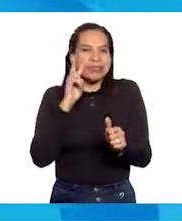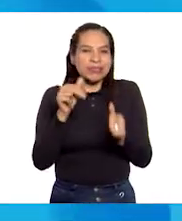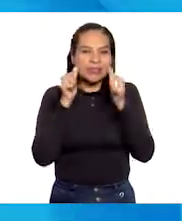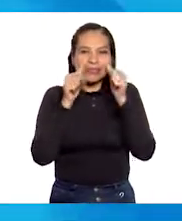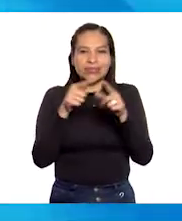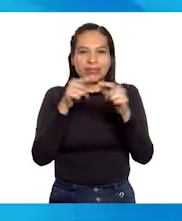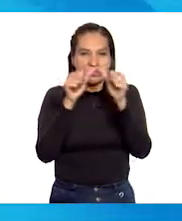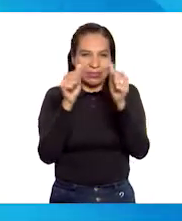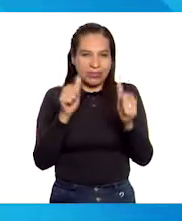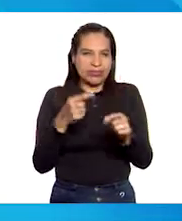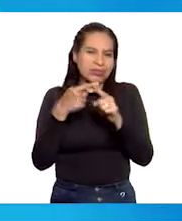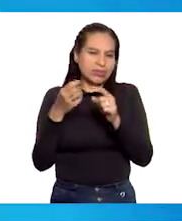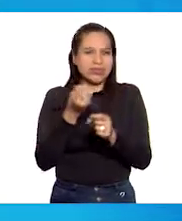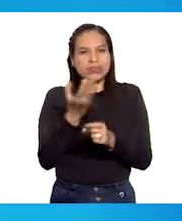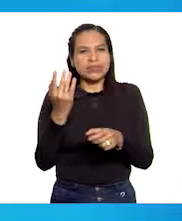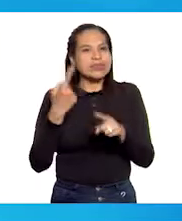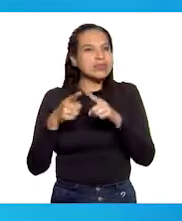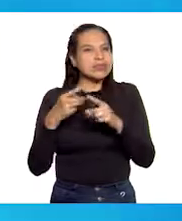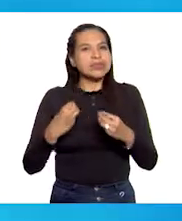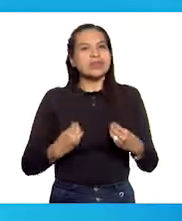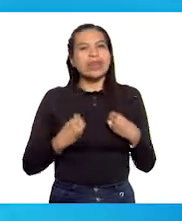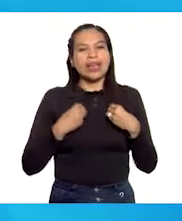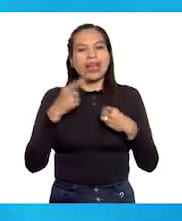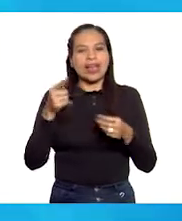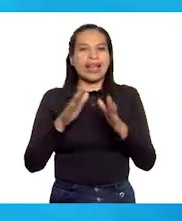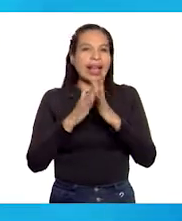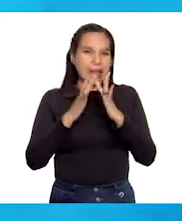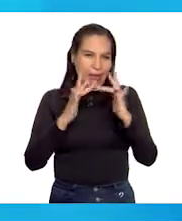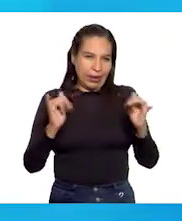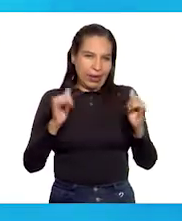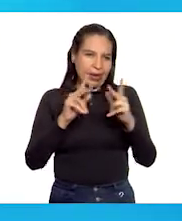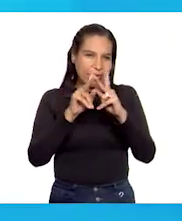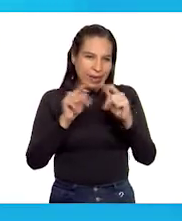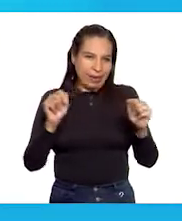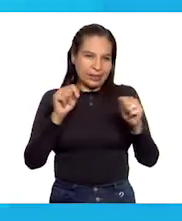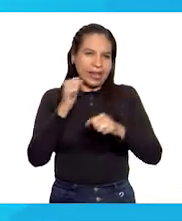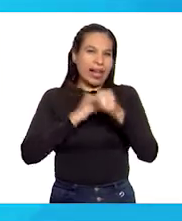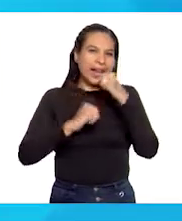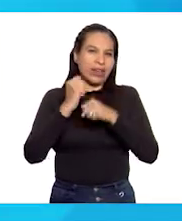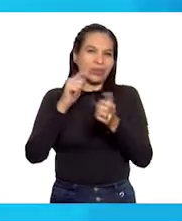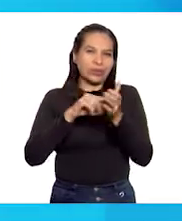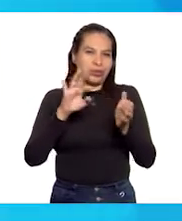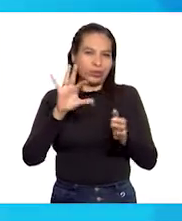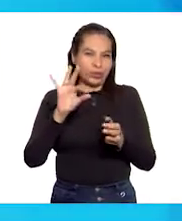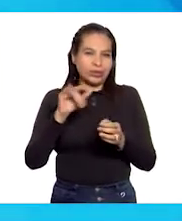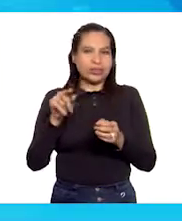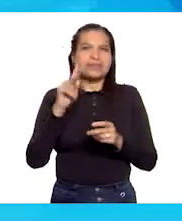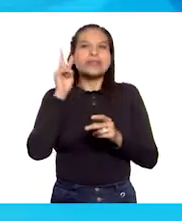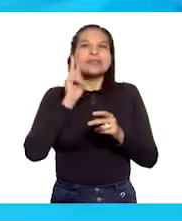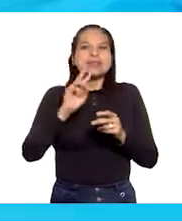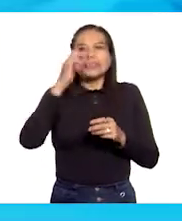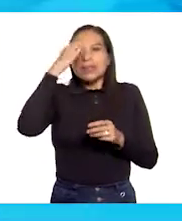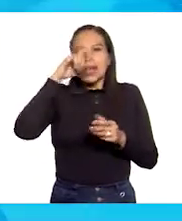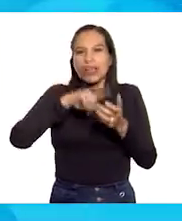este artista Modigliani y muchos más vivieron en el París de los años 40. Te invitamos a disfrutar de una experiencia en el museo y visítanos.